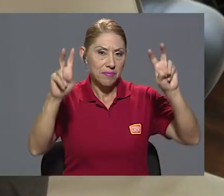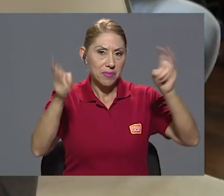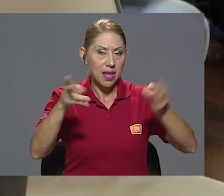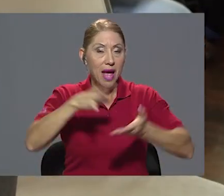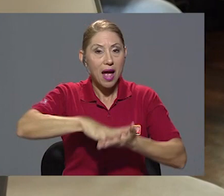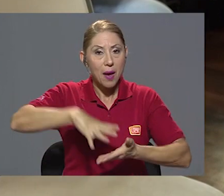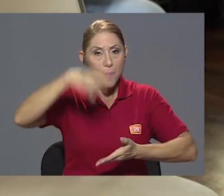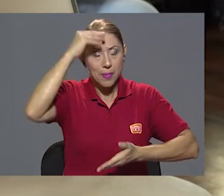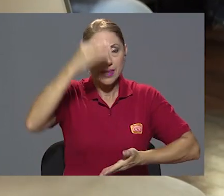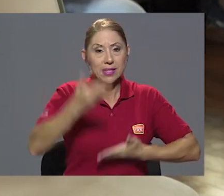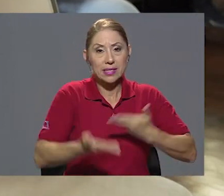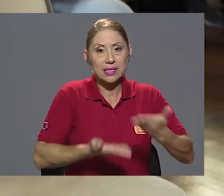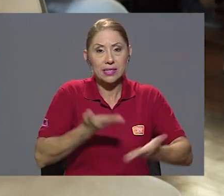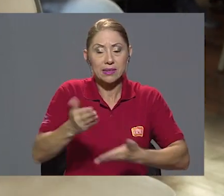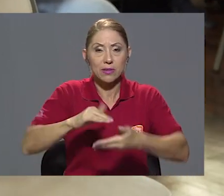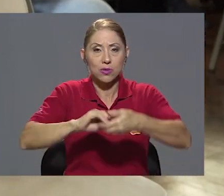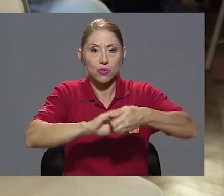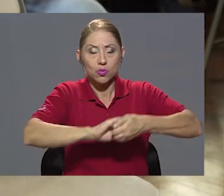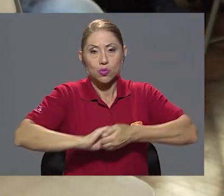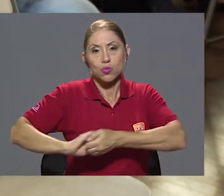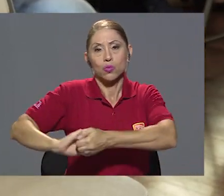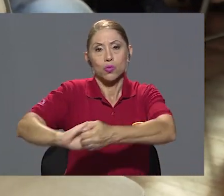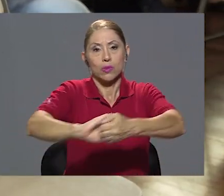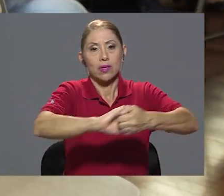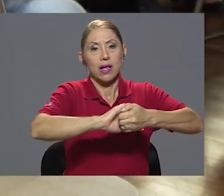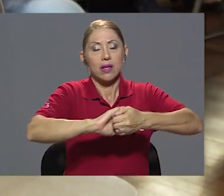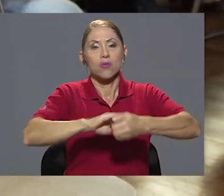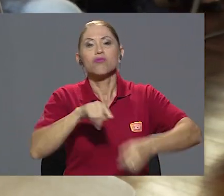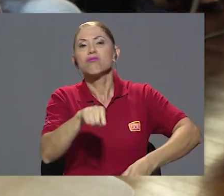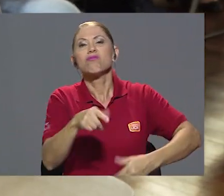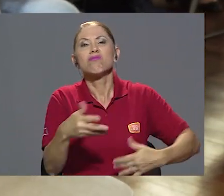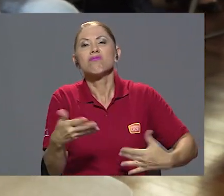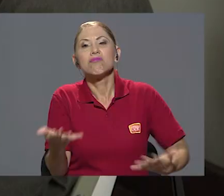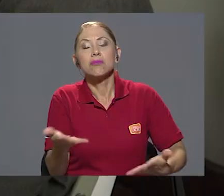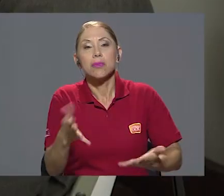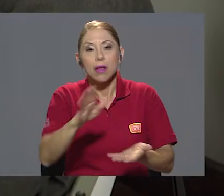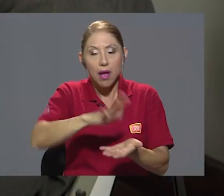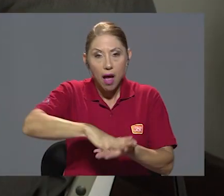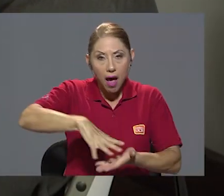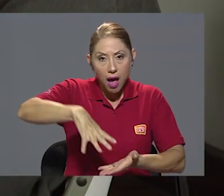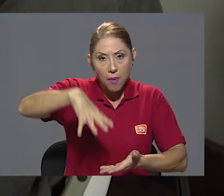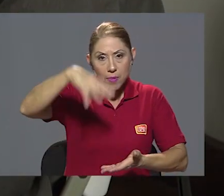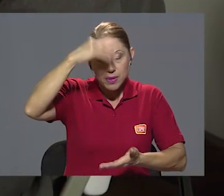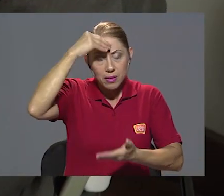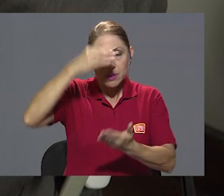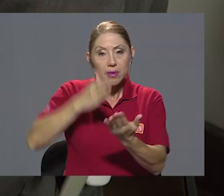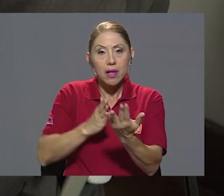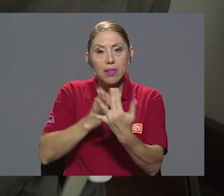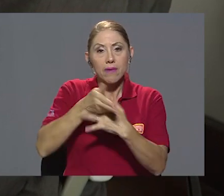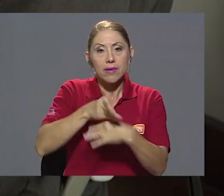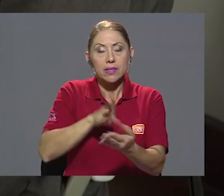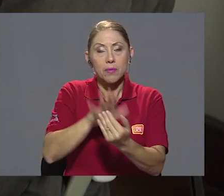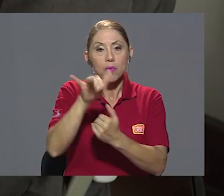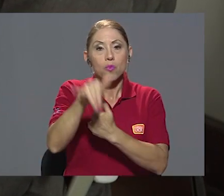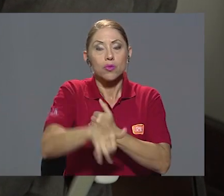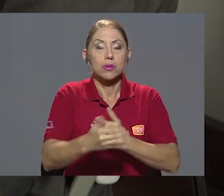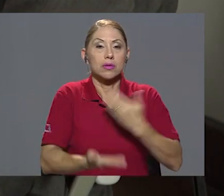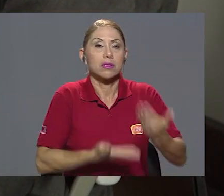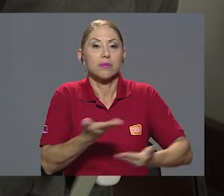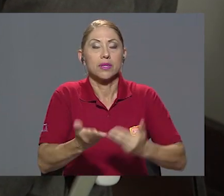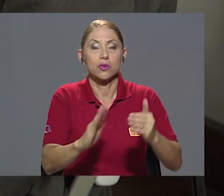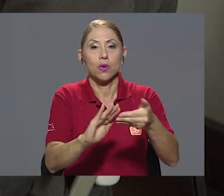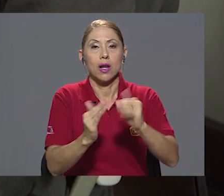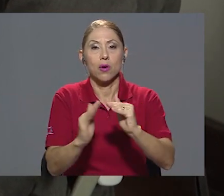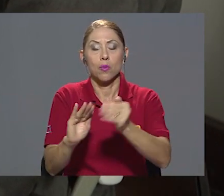se llama el aprendizaje en servicio solidario, que es básicamente aprender a través de proyectos de servicio